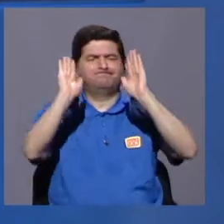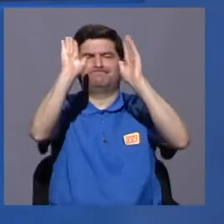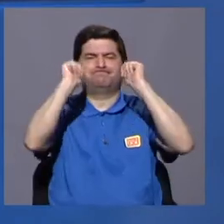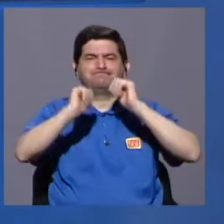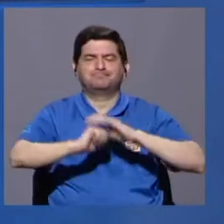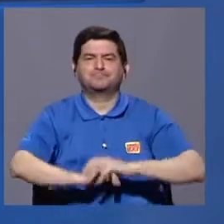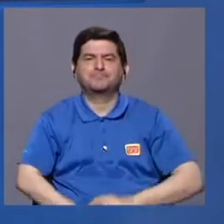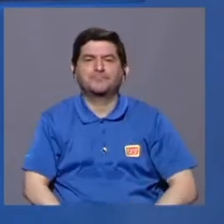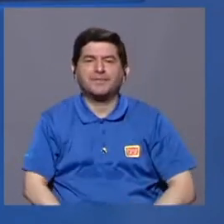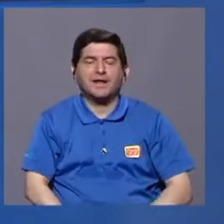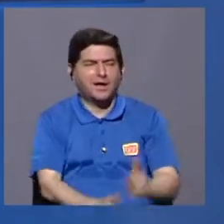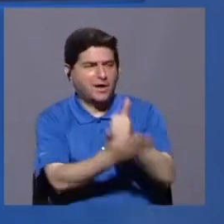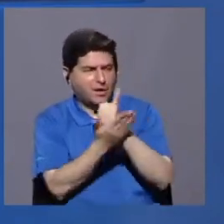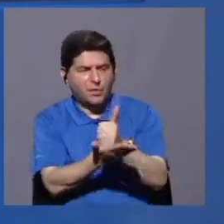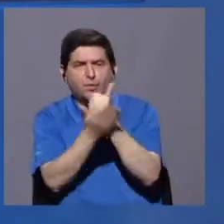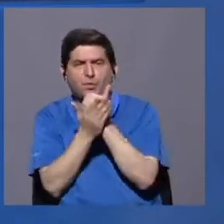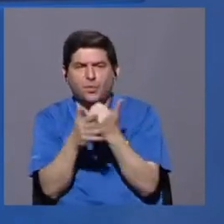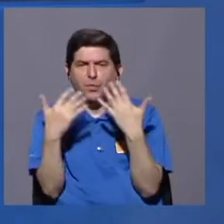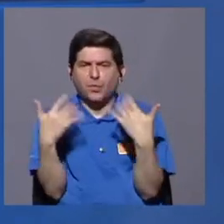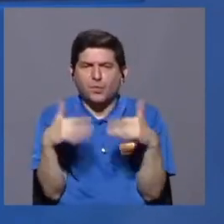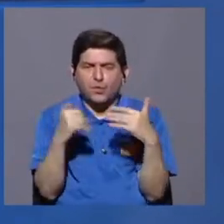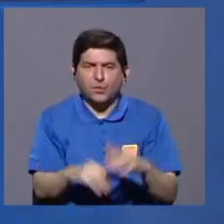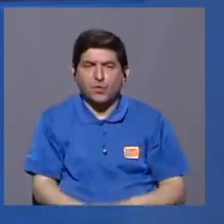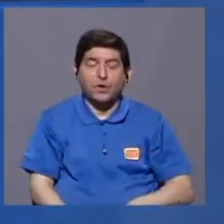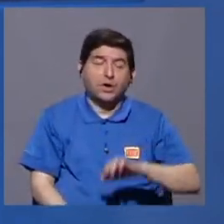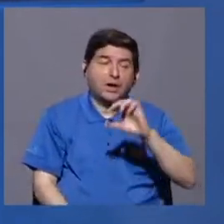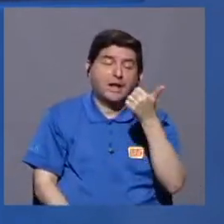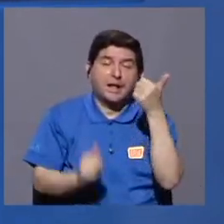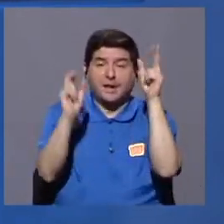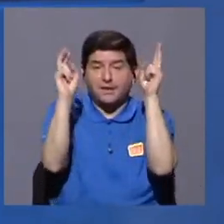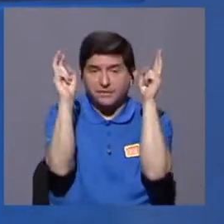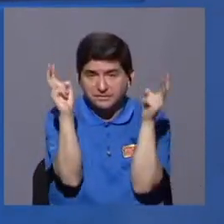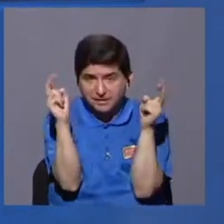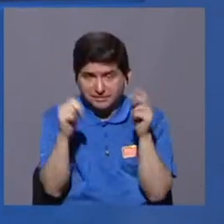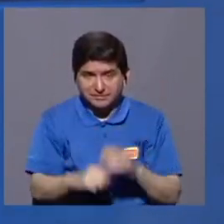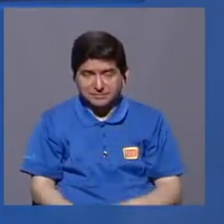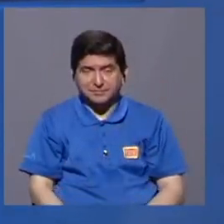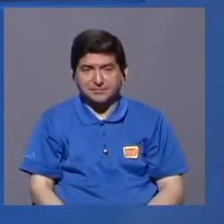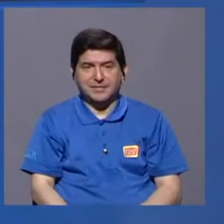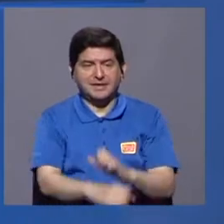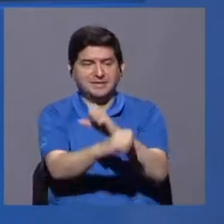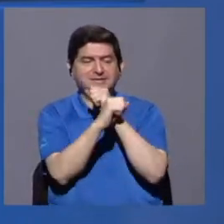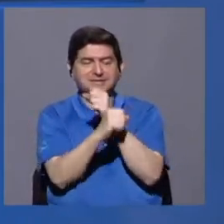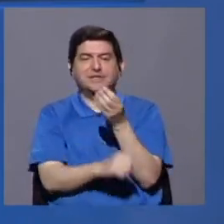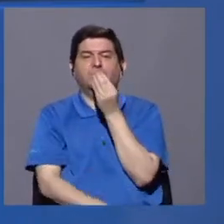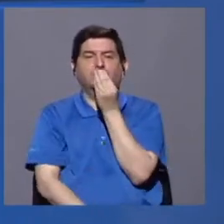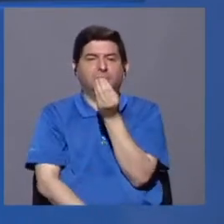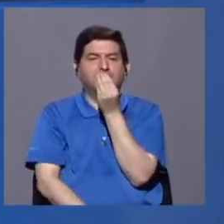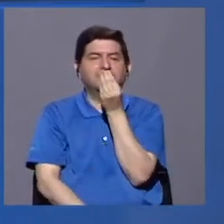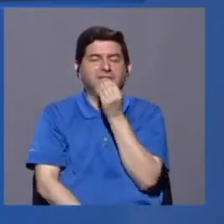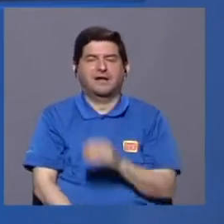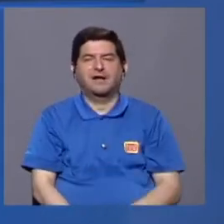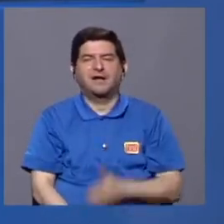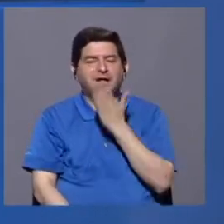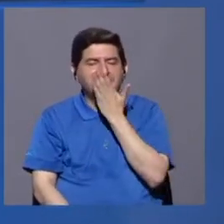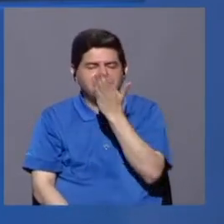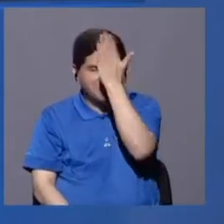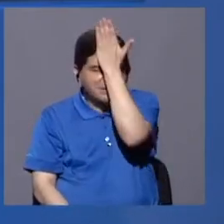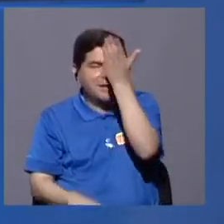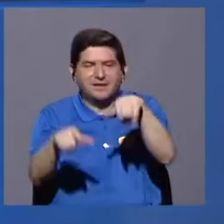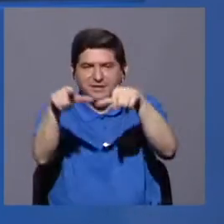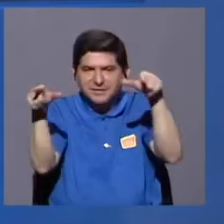y nos han ayudado mucho. Y el otro tema es la seguridad alimentaria. Talamanca es de las